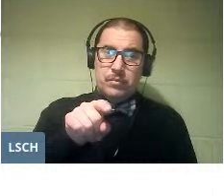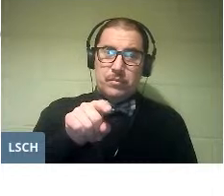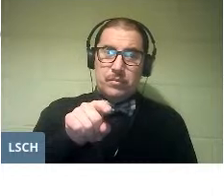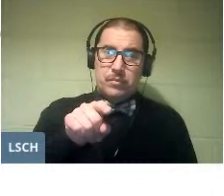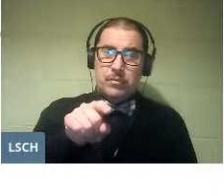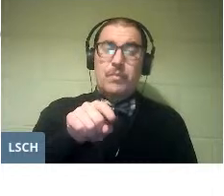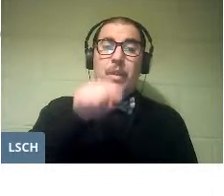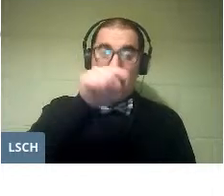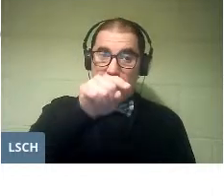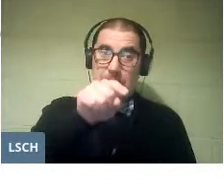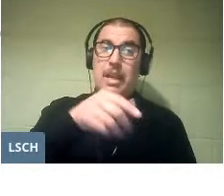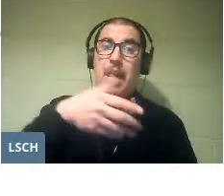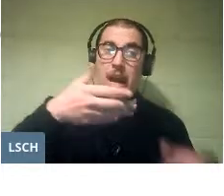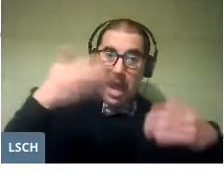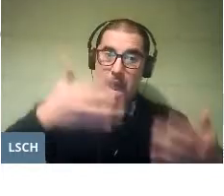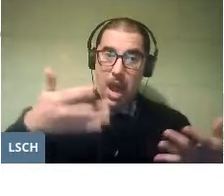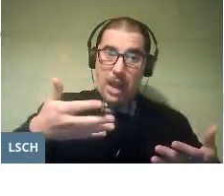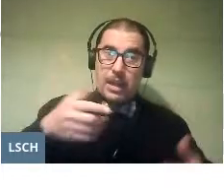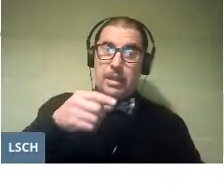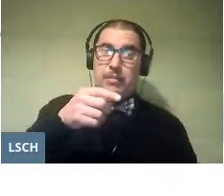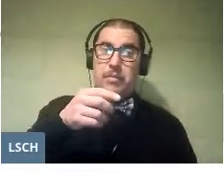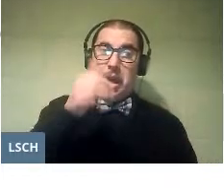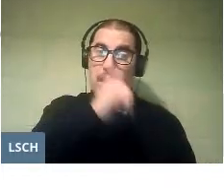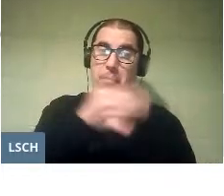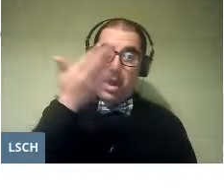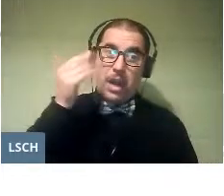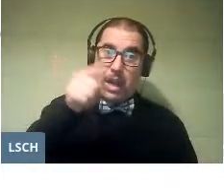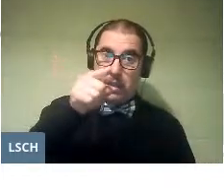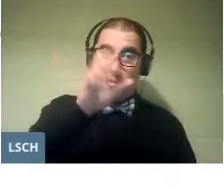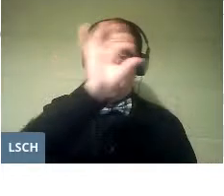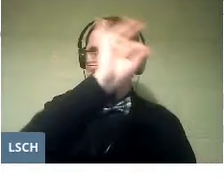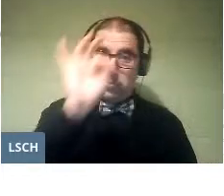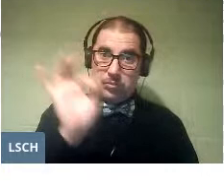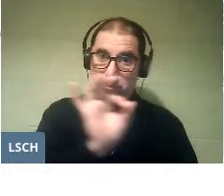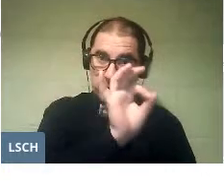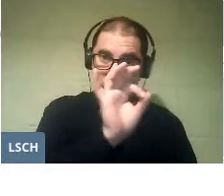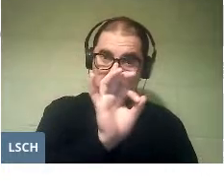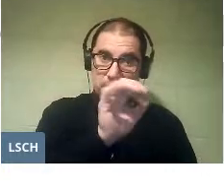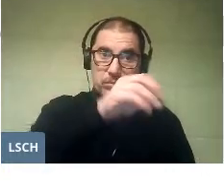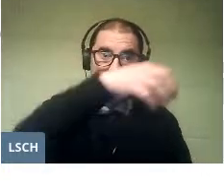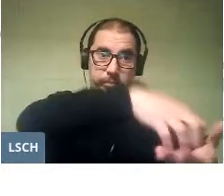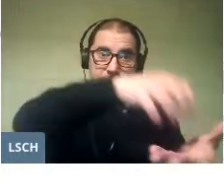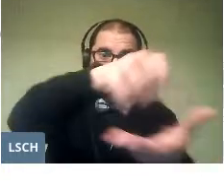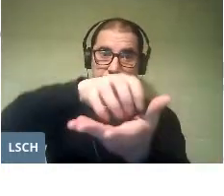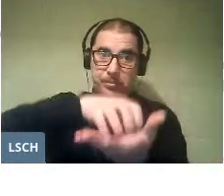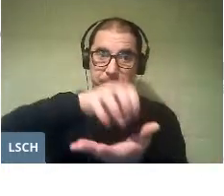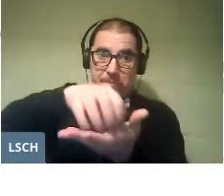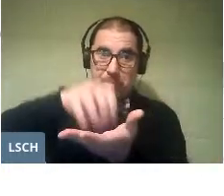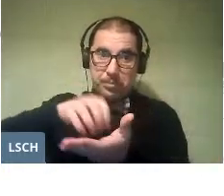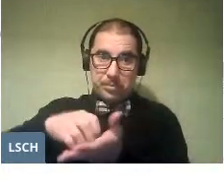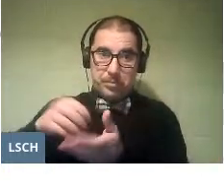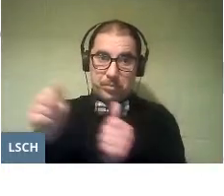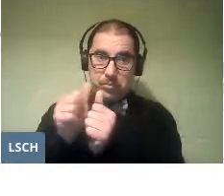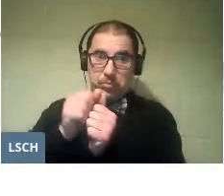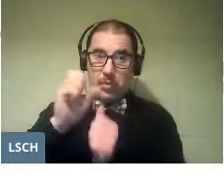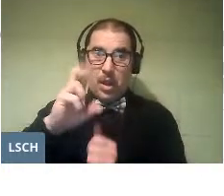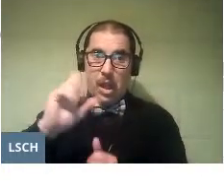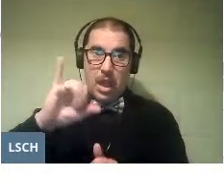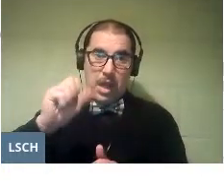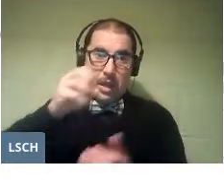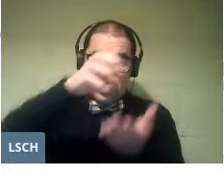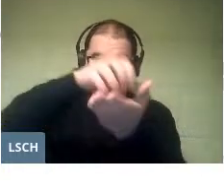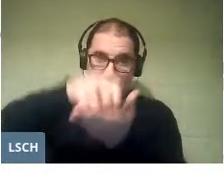la realidad del momento respecto a asentamientos en la costa de Arica. Podemos